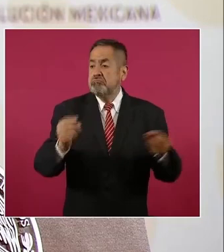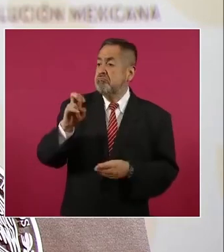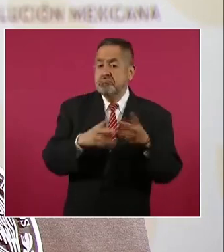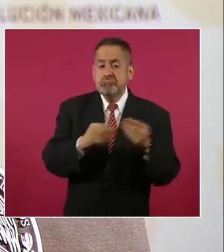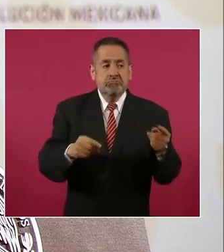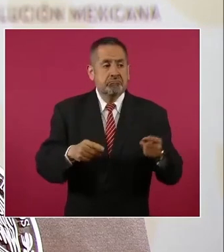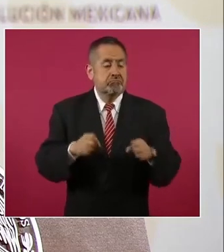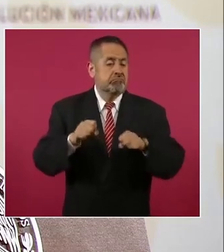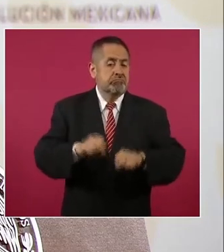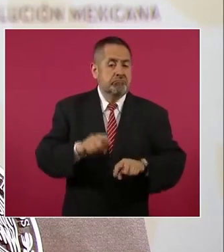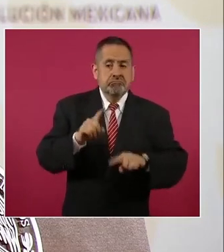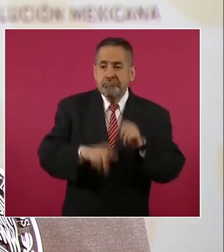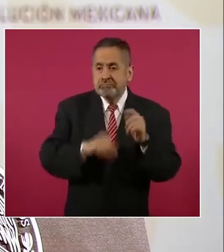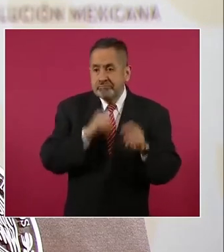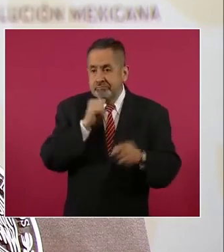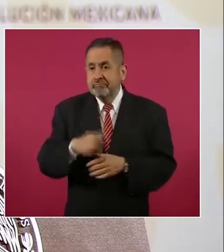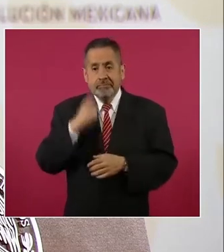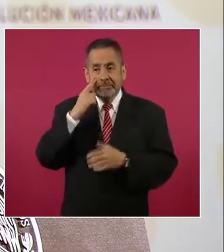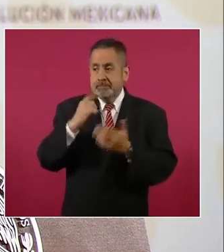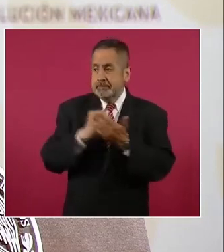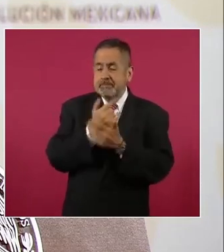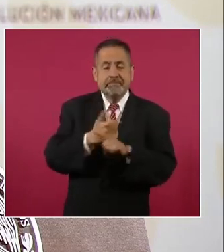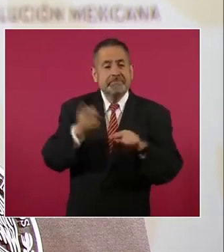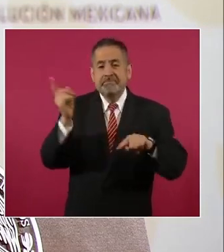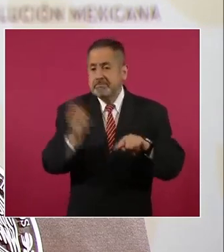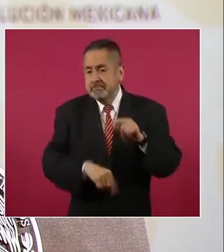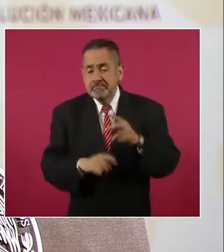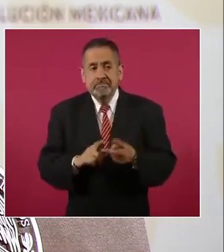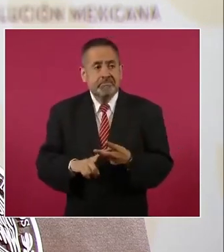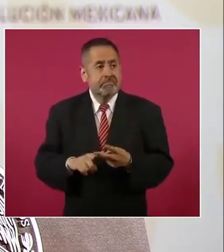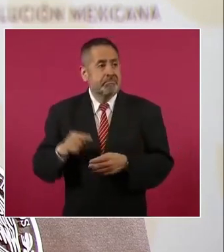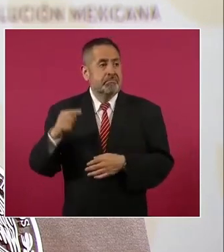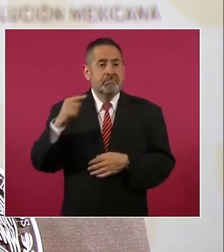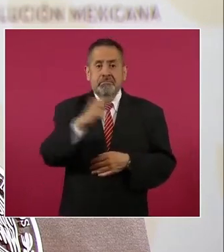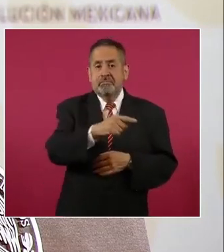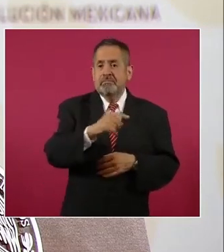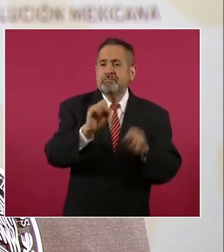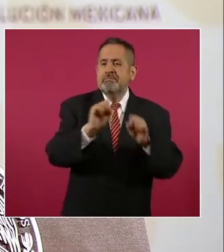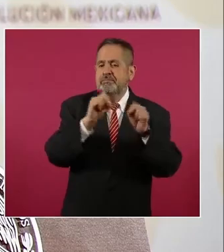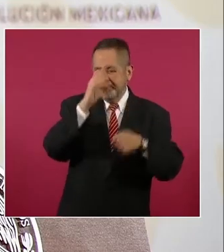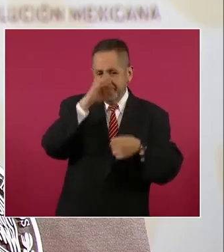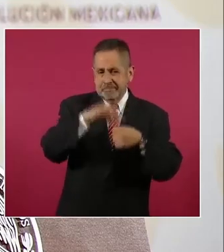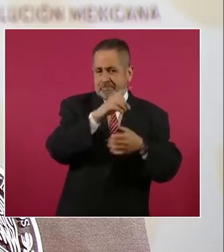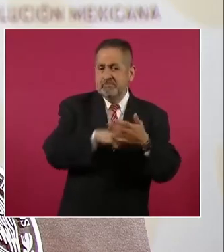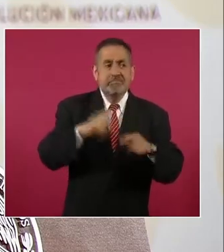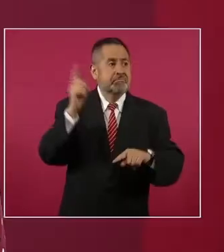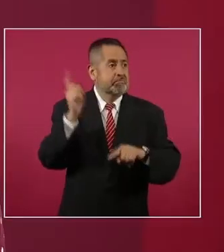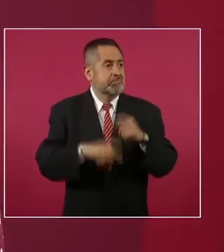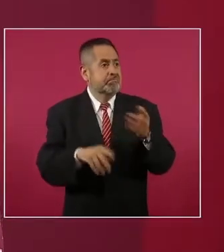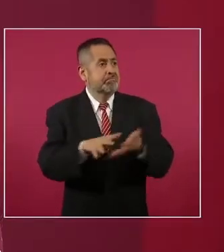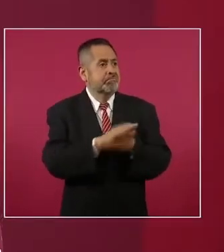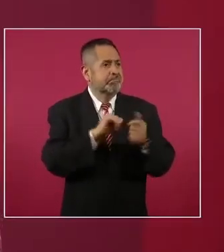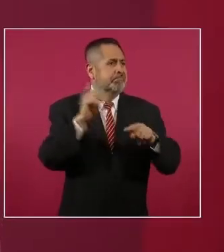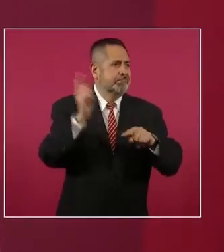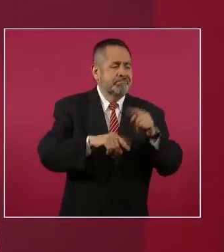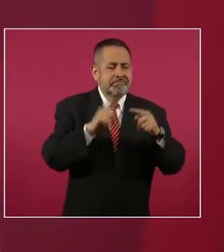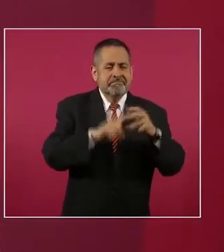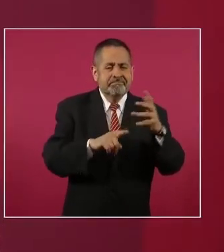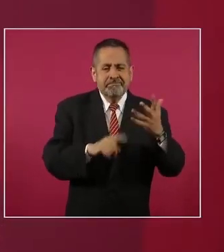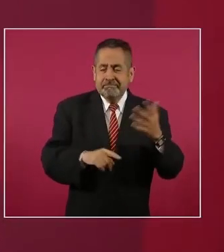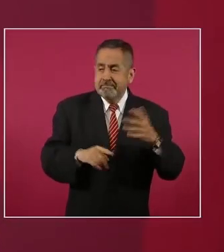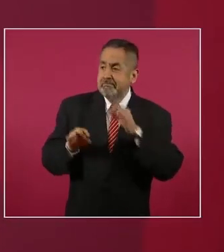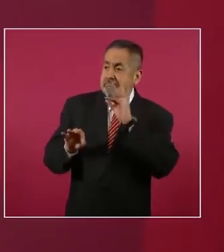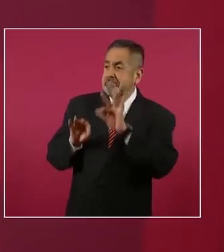a desaparecer la democracia, que se quiere destruir al sistema electoral, y hasta hay quien